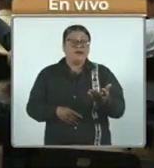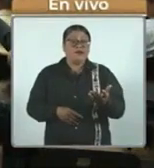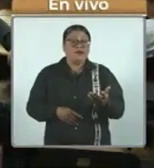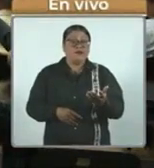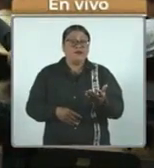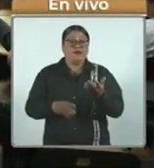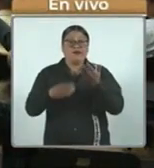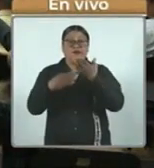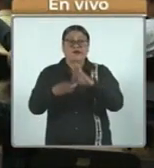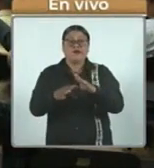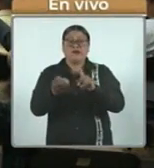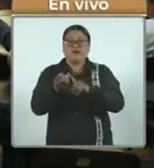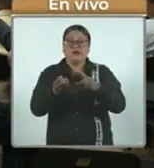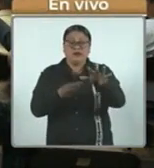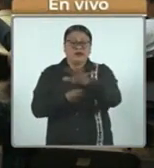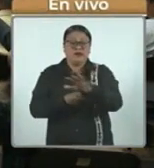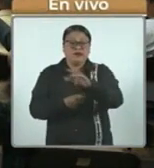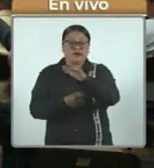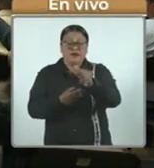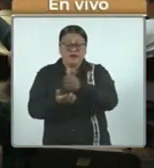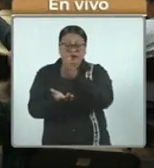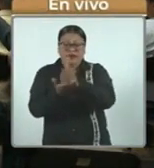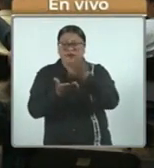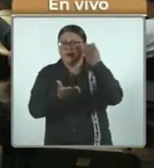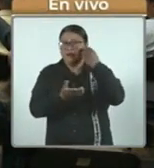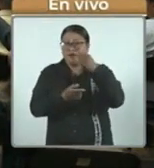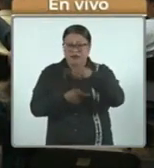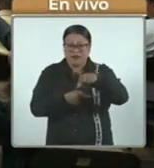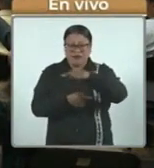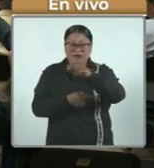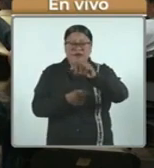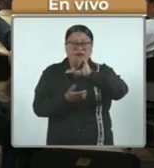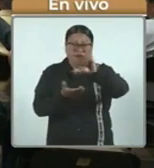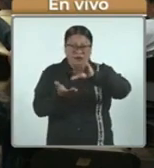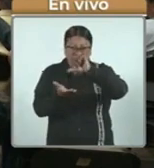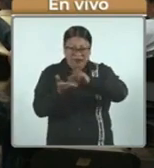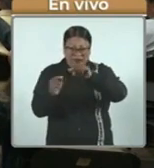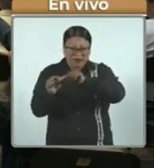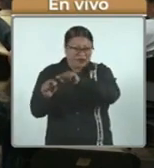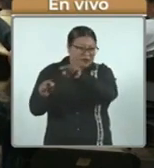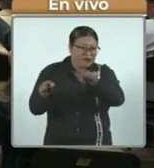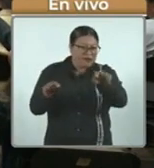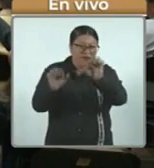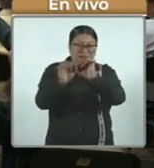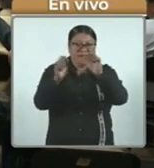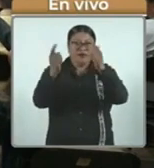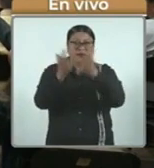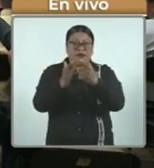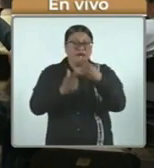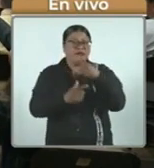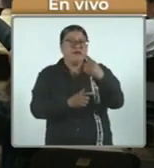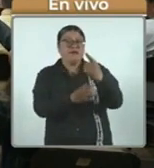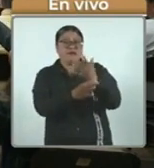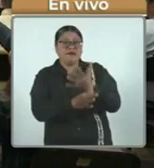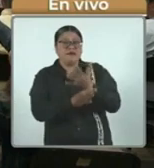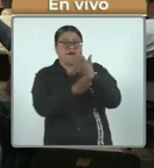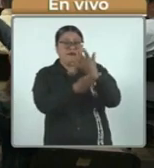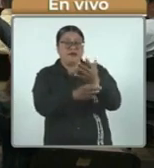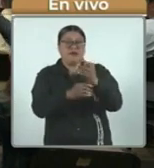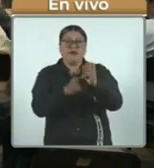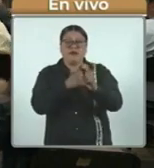tema del cuadro del centro histórico, llegando hacia la central de abastos, Nos han comentado este tema de